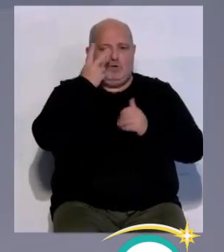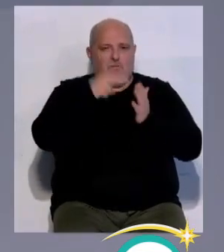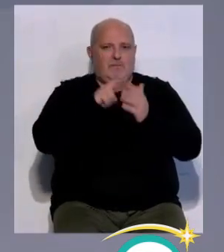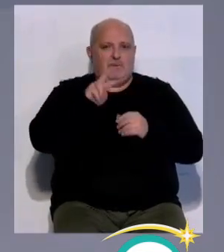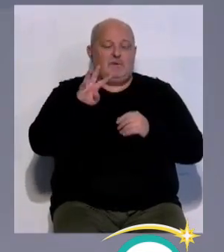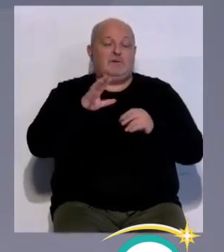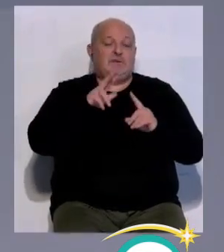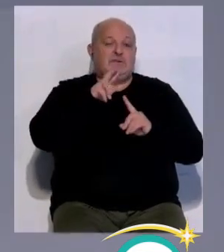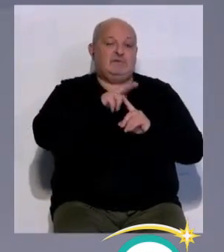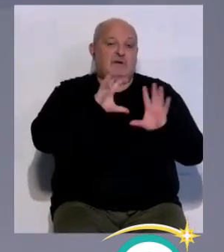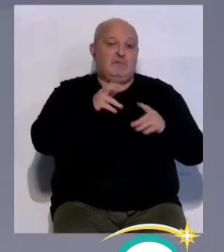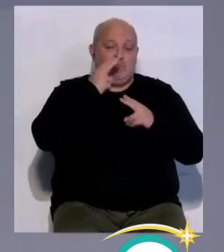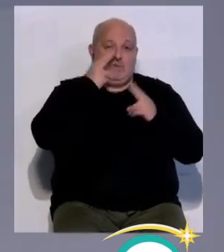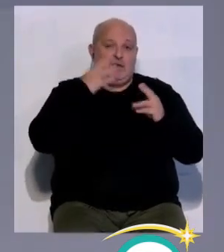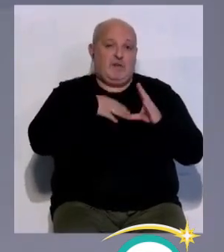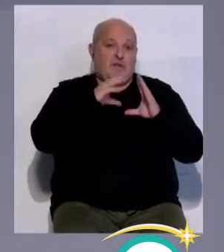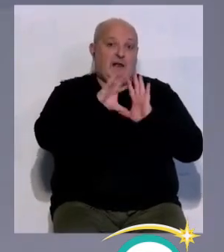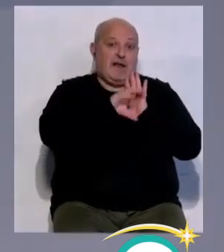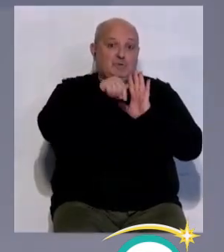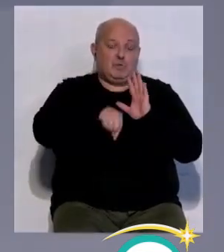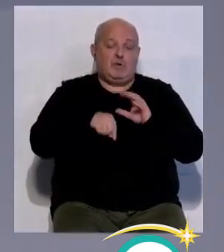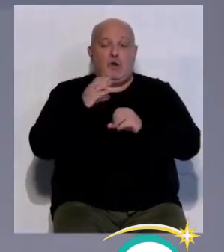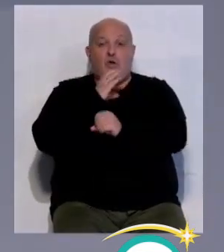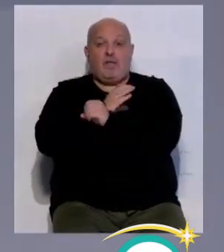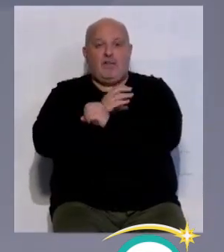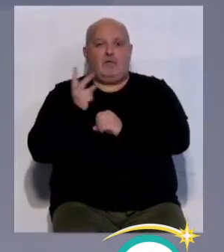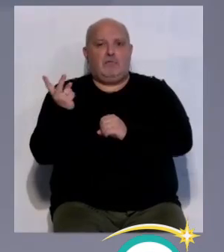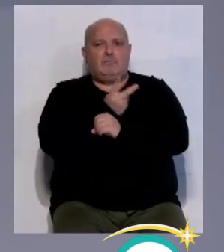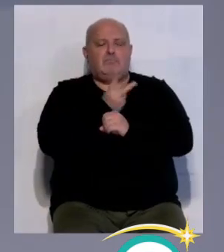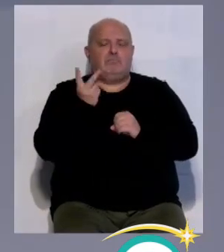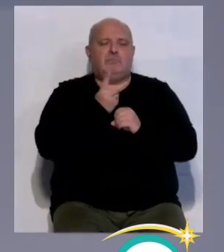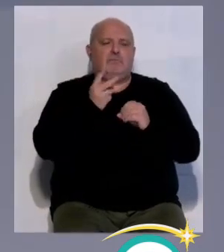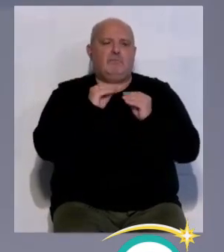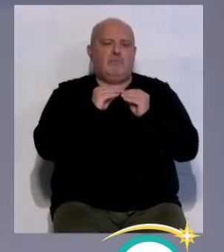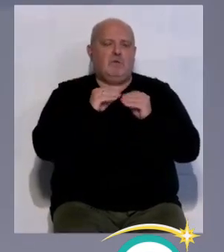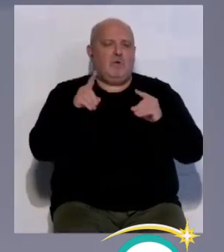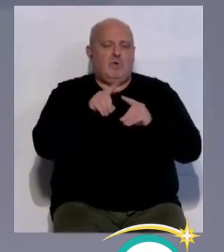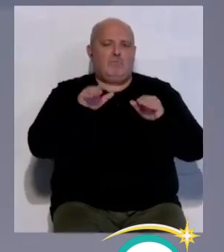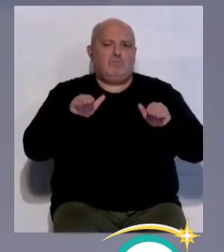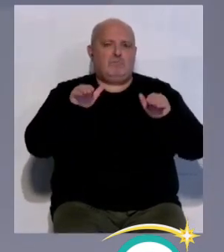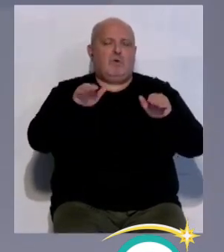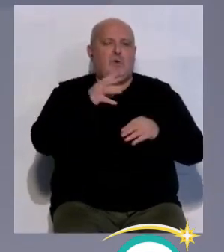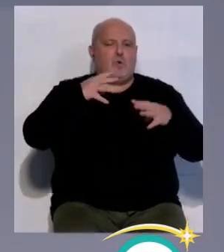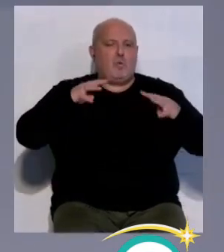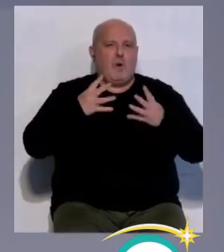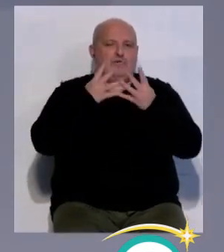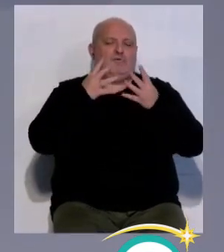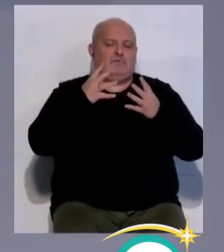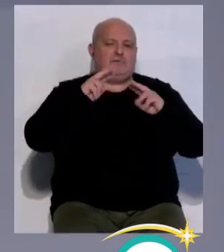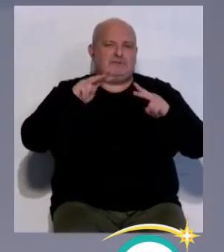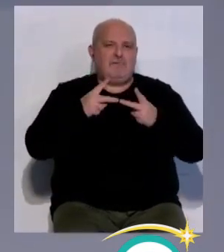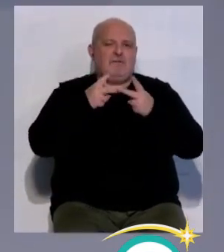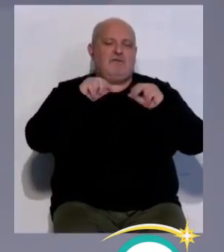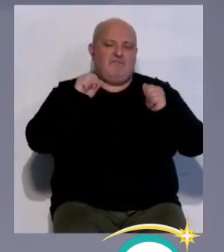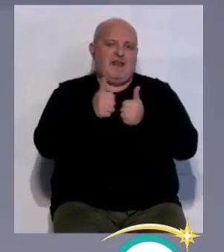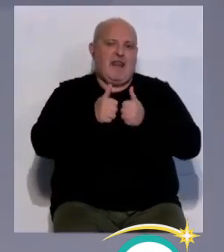2024. La radio y televisión pública de Andalucía y la cadena municipal ofrecerán de forma conjunta los cuartos de final,